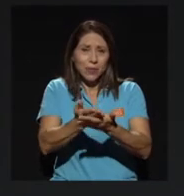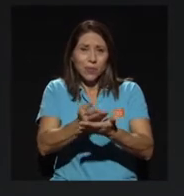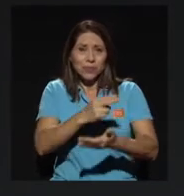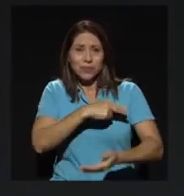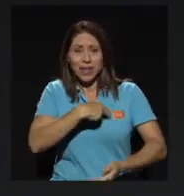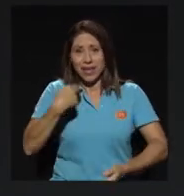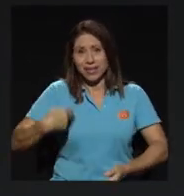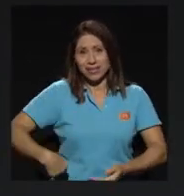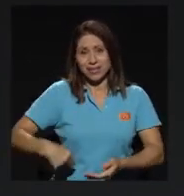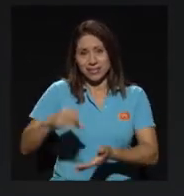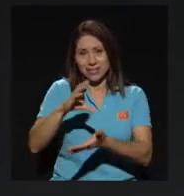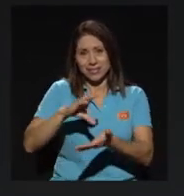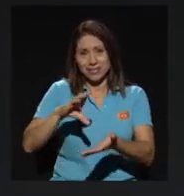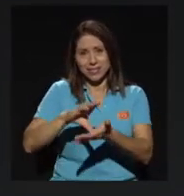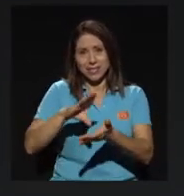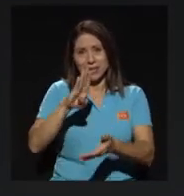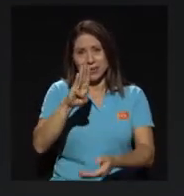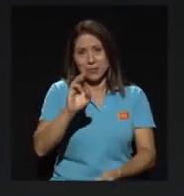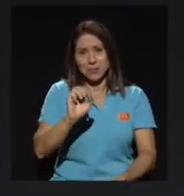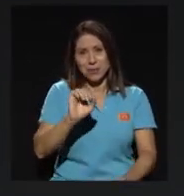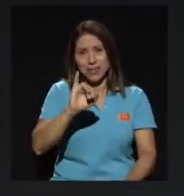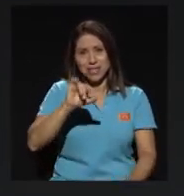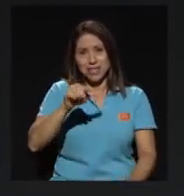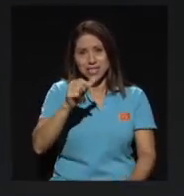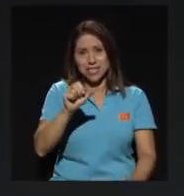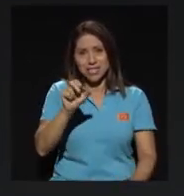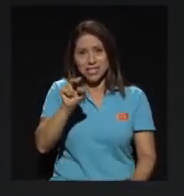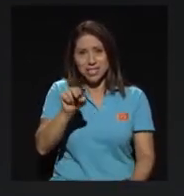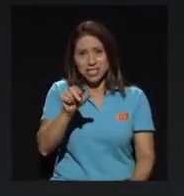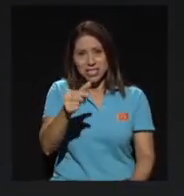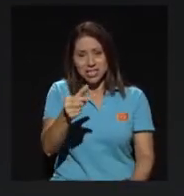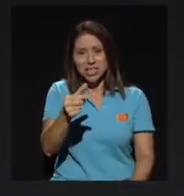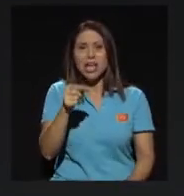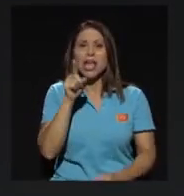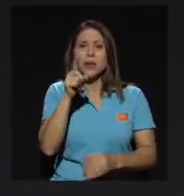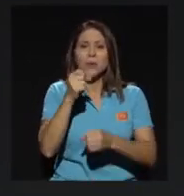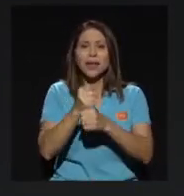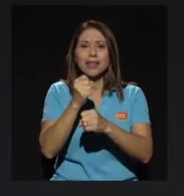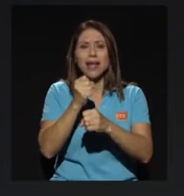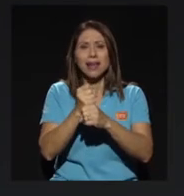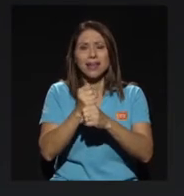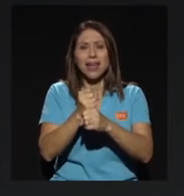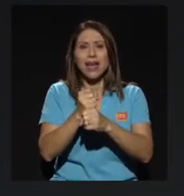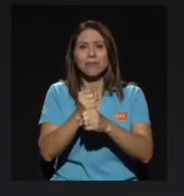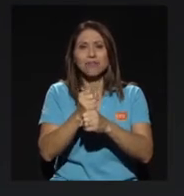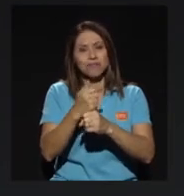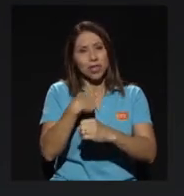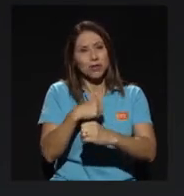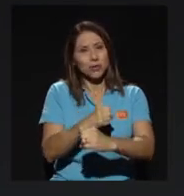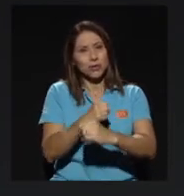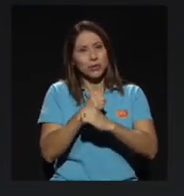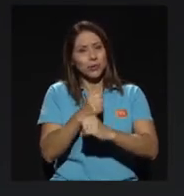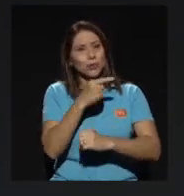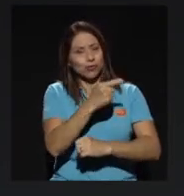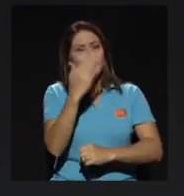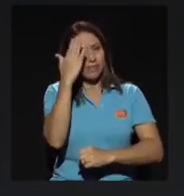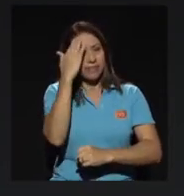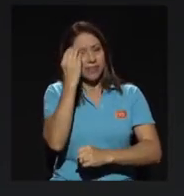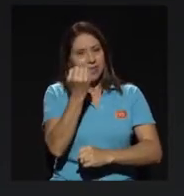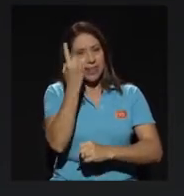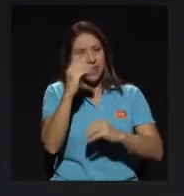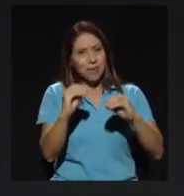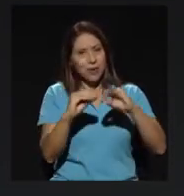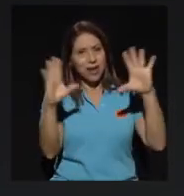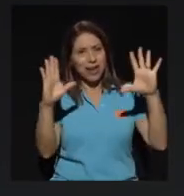beijing en una tarea que estoy seguro que usted tenía muy clara te